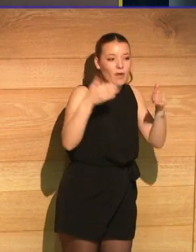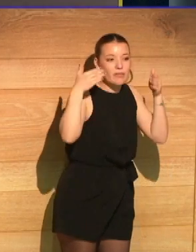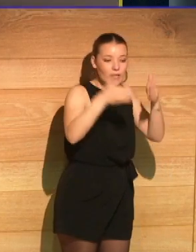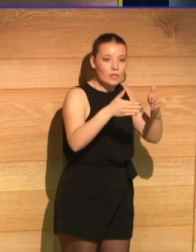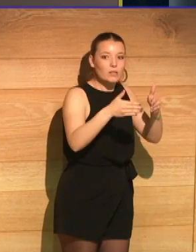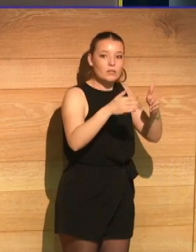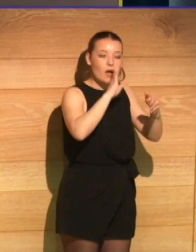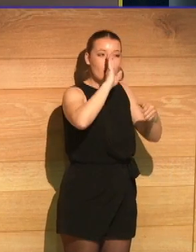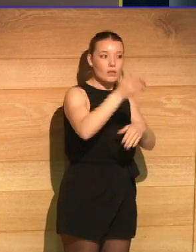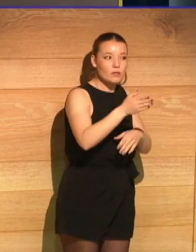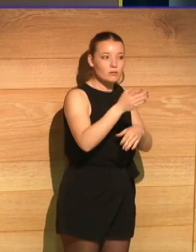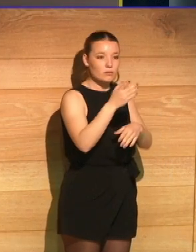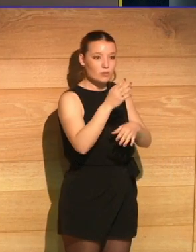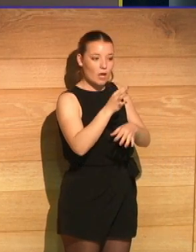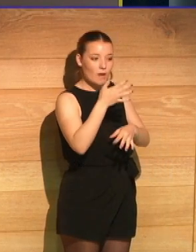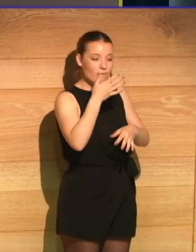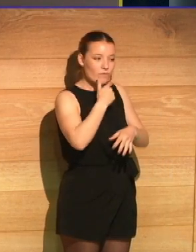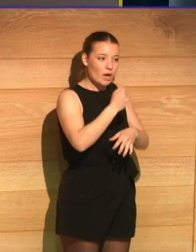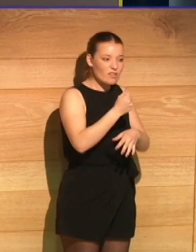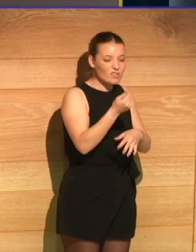con menos bla, bla, bla, bla, bla,